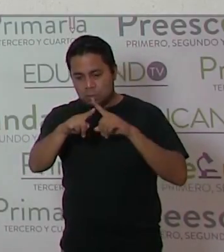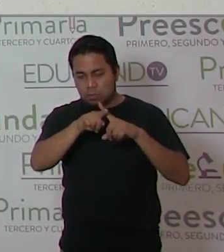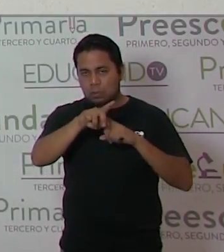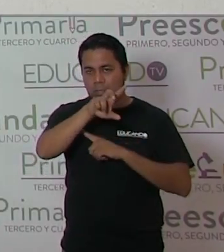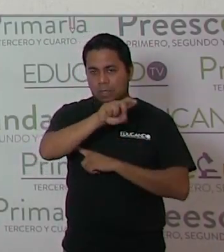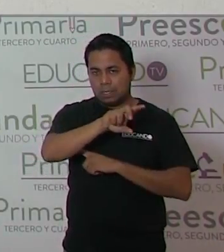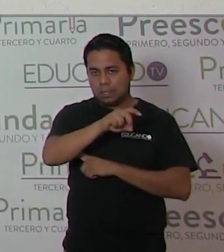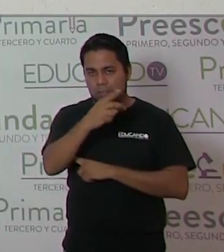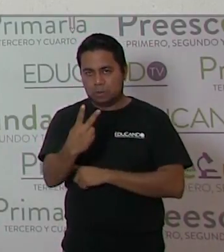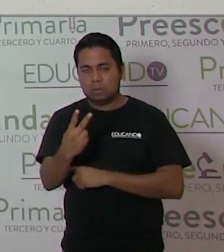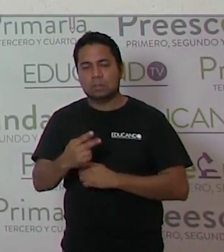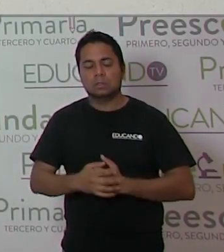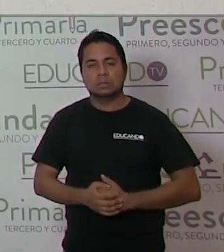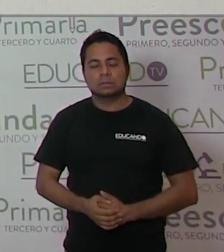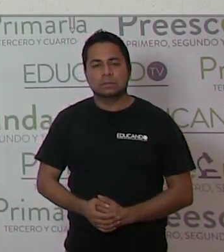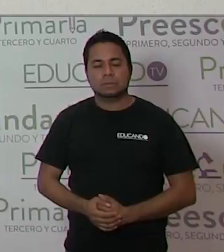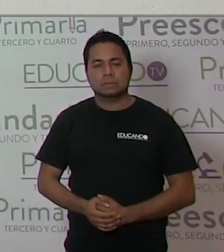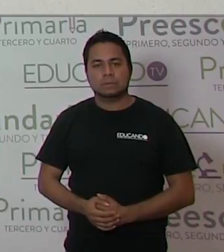por 32.